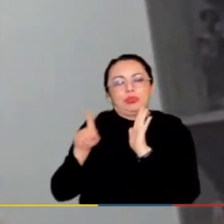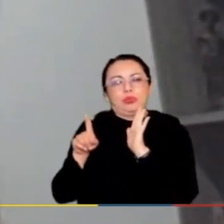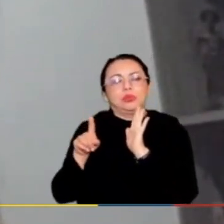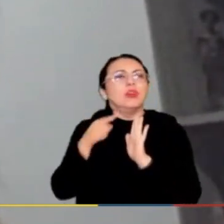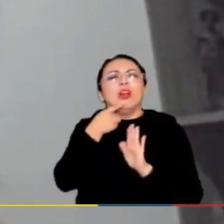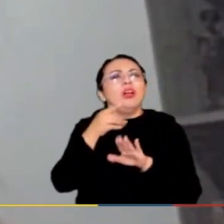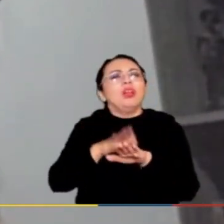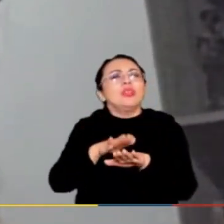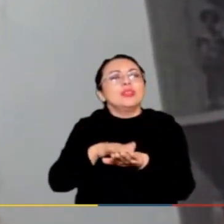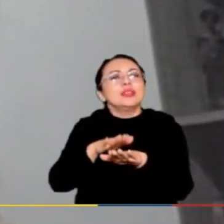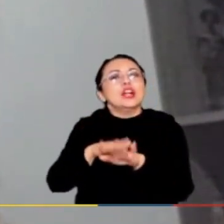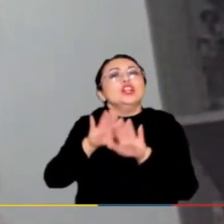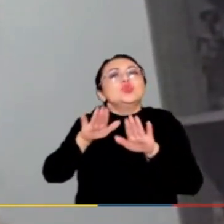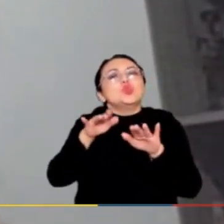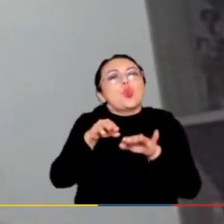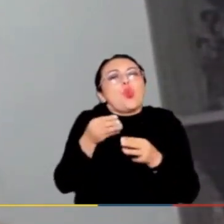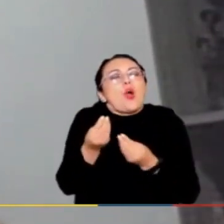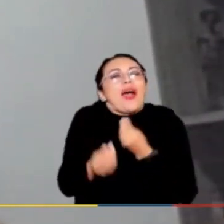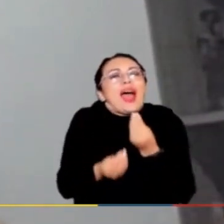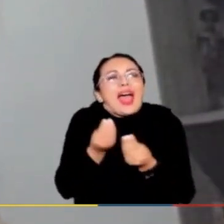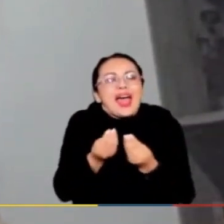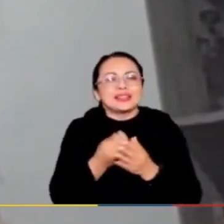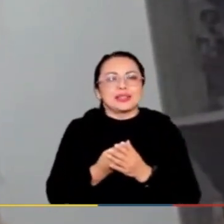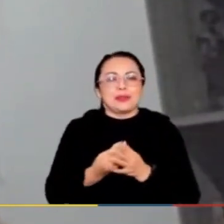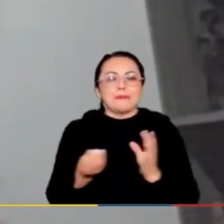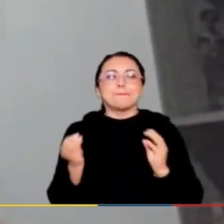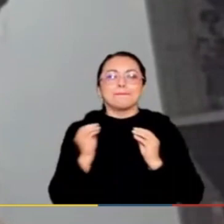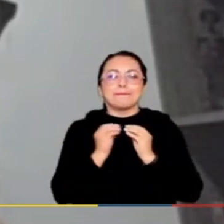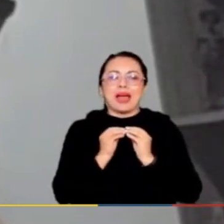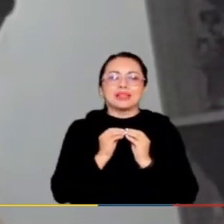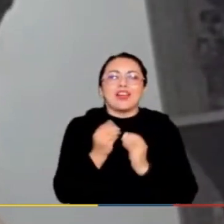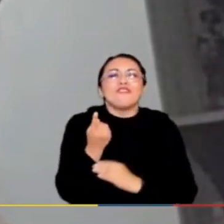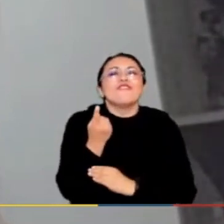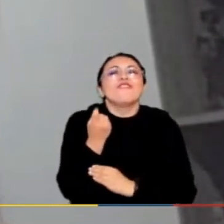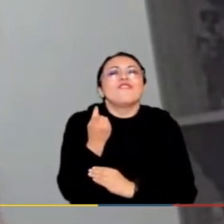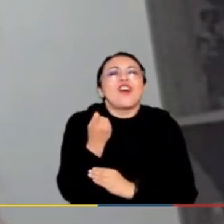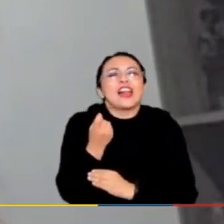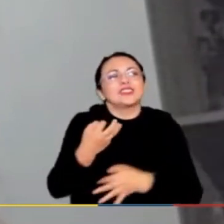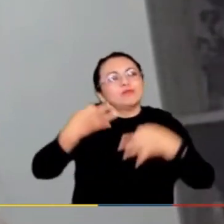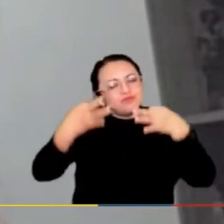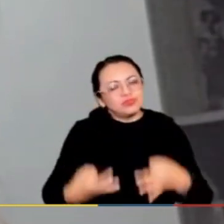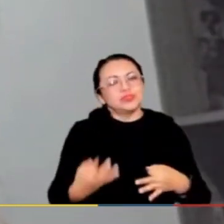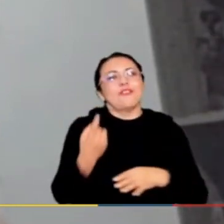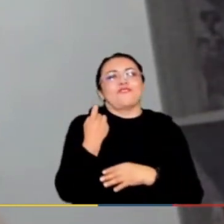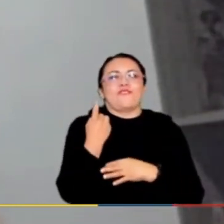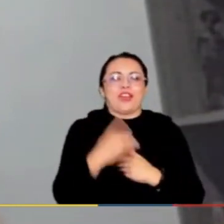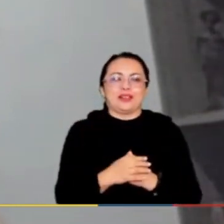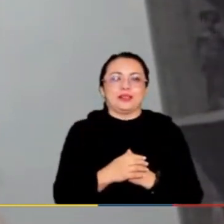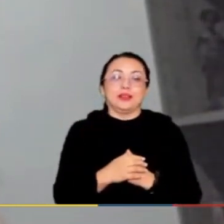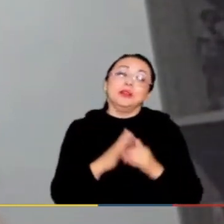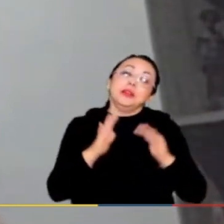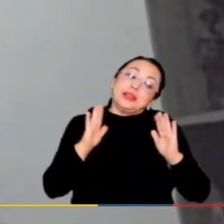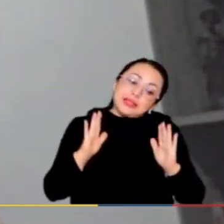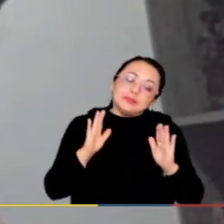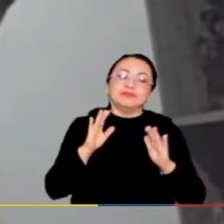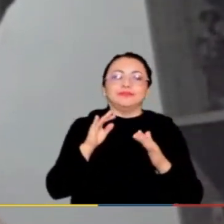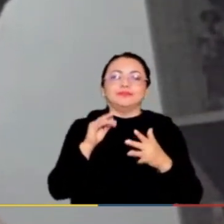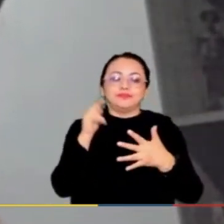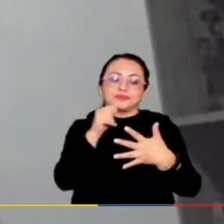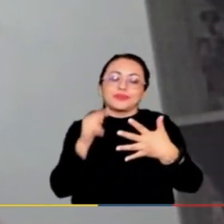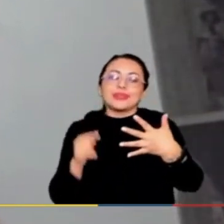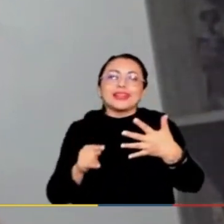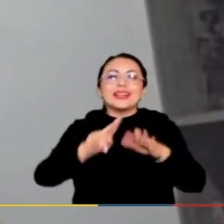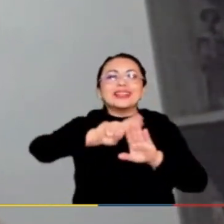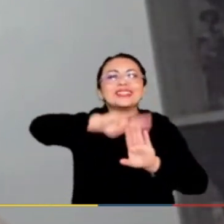de prescripción de la acción y la falta de legitimación por activa. Propone confirmar, por razones distintas, la